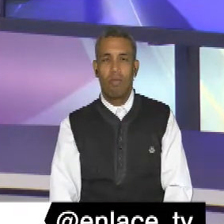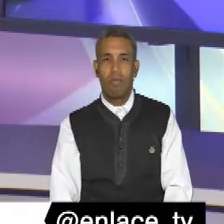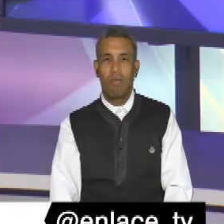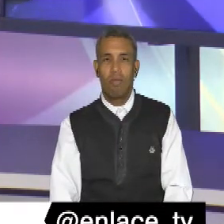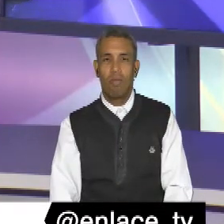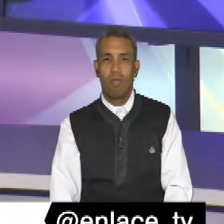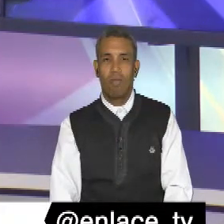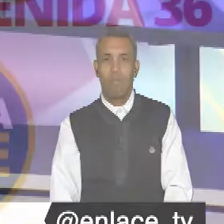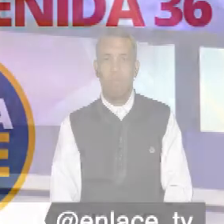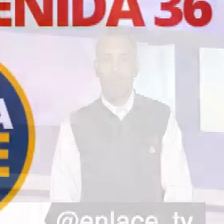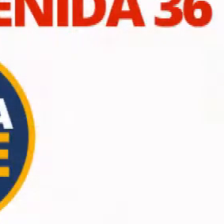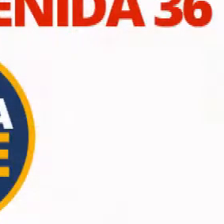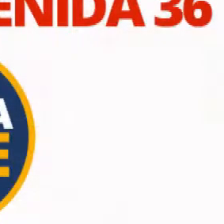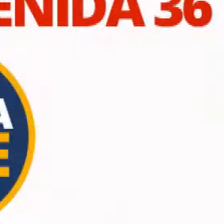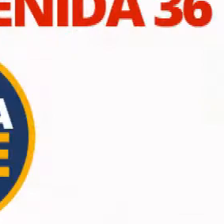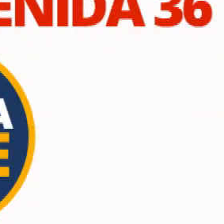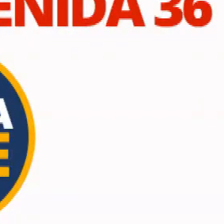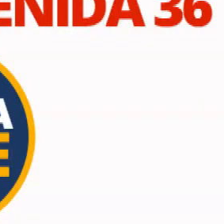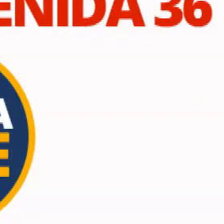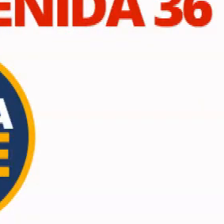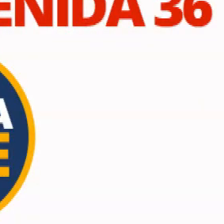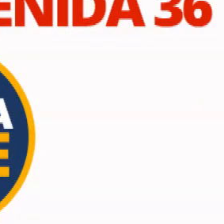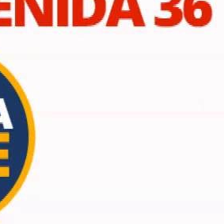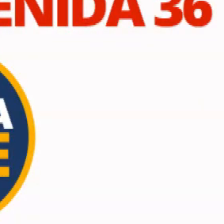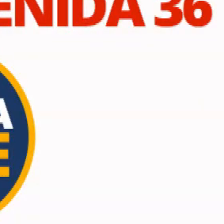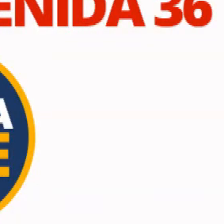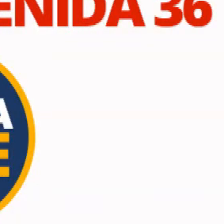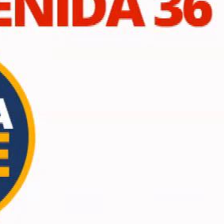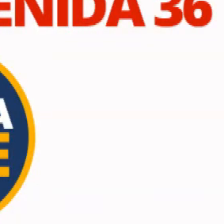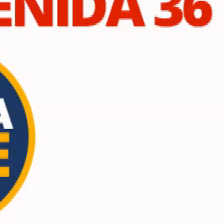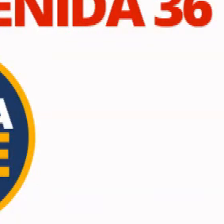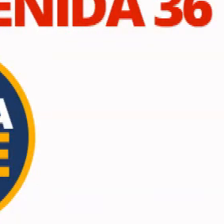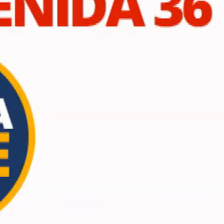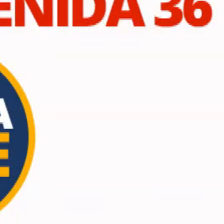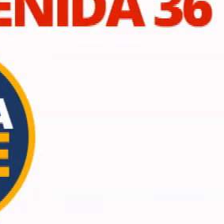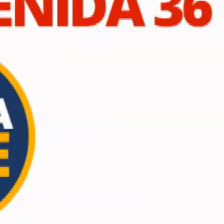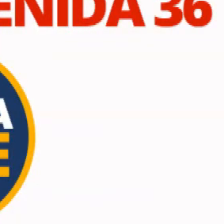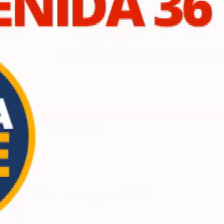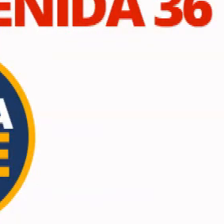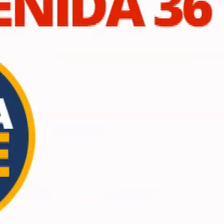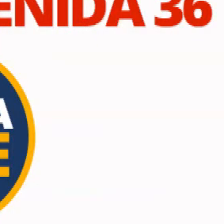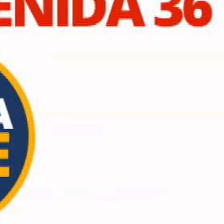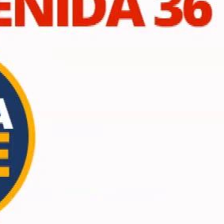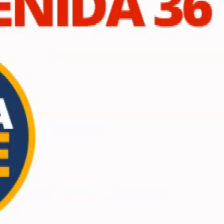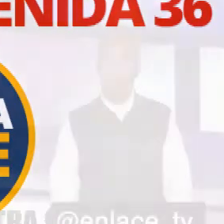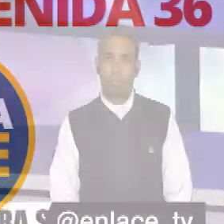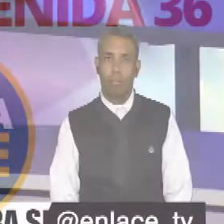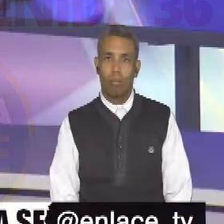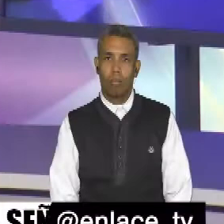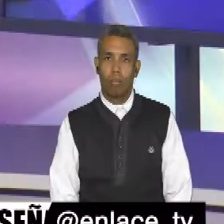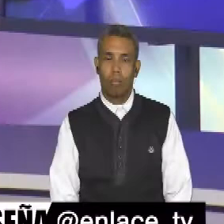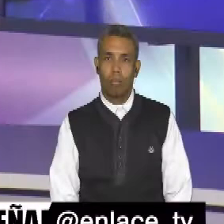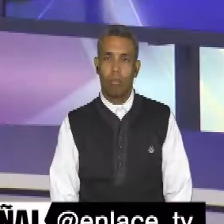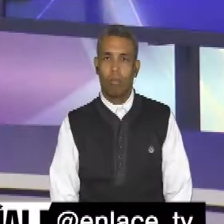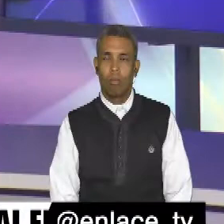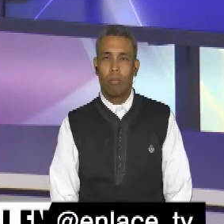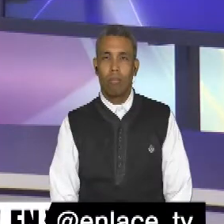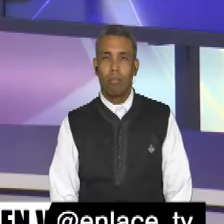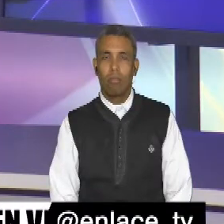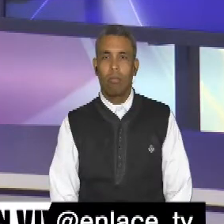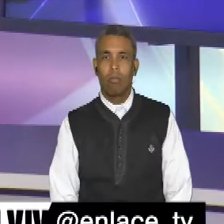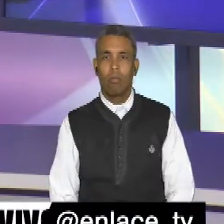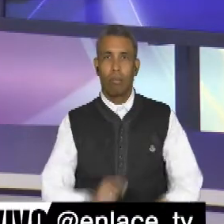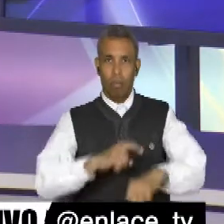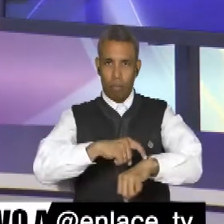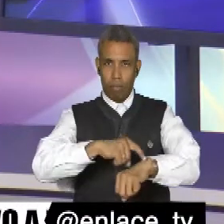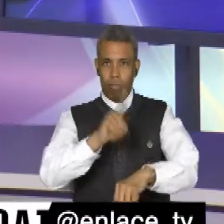como siempre, Materiales Eléctricos, Electrofer, Ilumina tu Vida, ahora también en la Avenida 36. A las